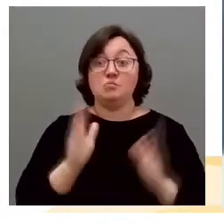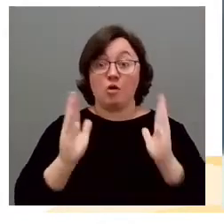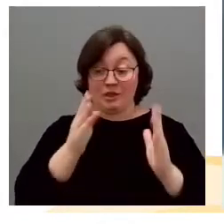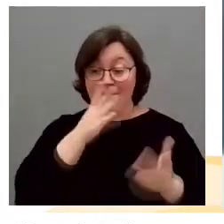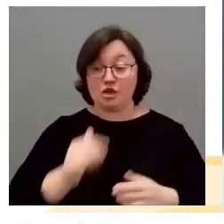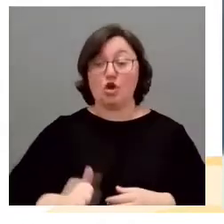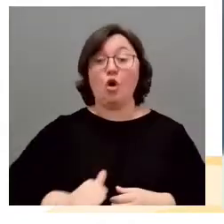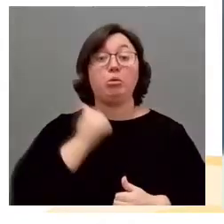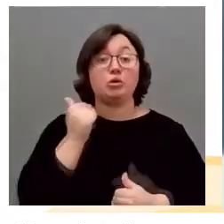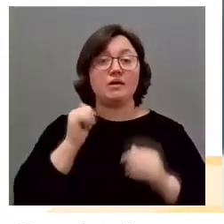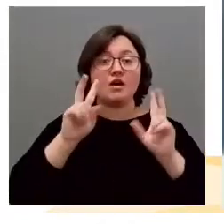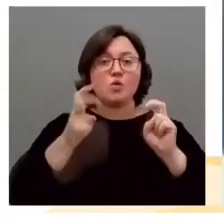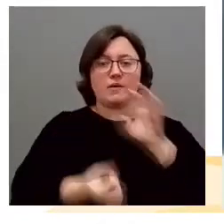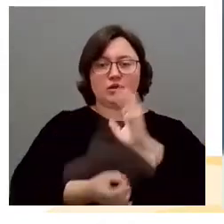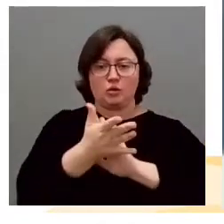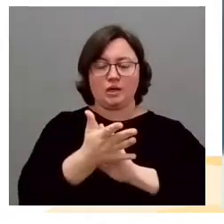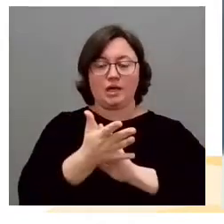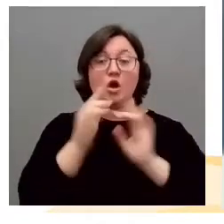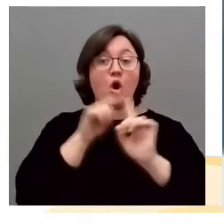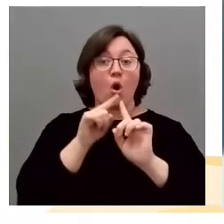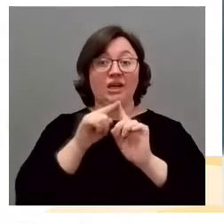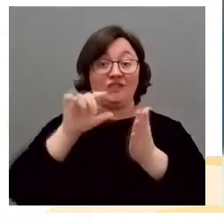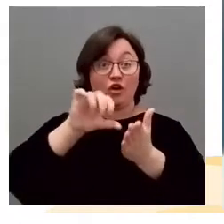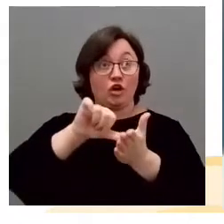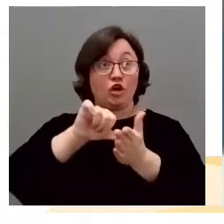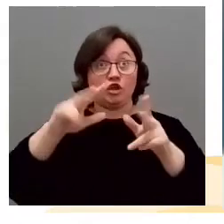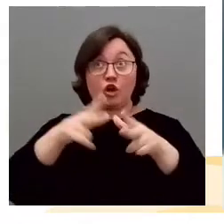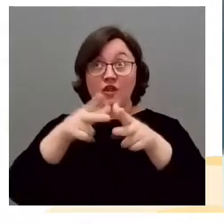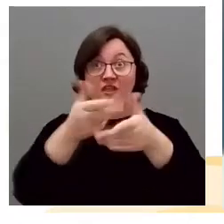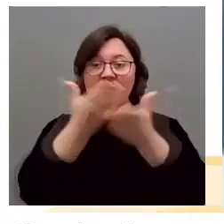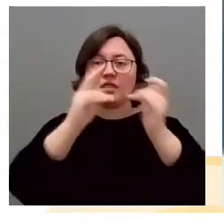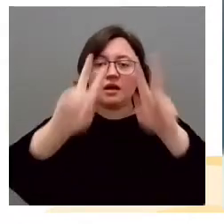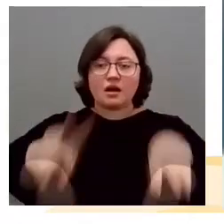oportunidad para reconstruirla.